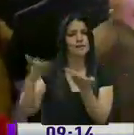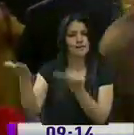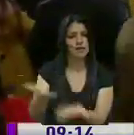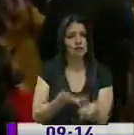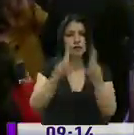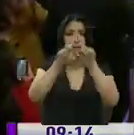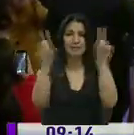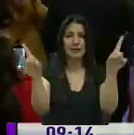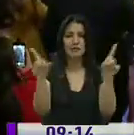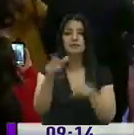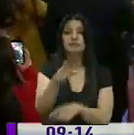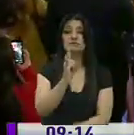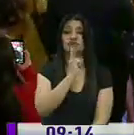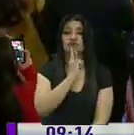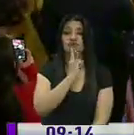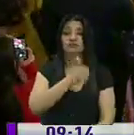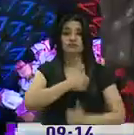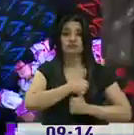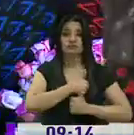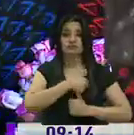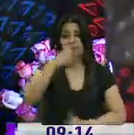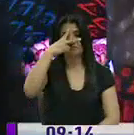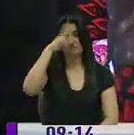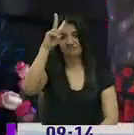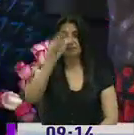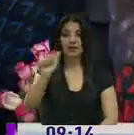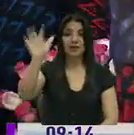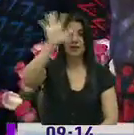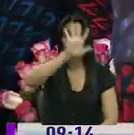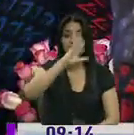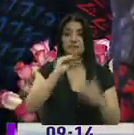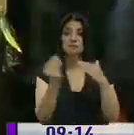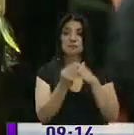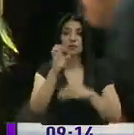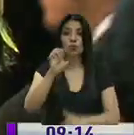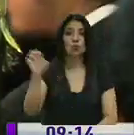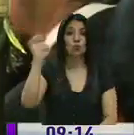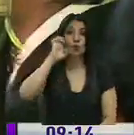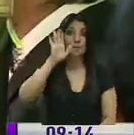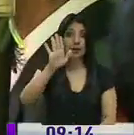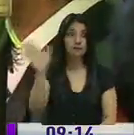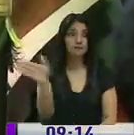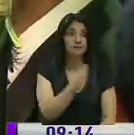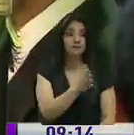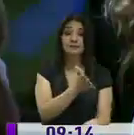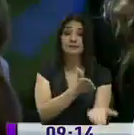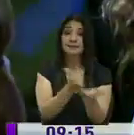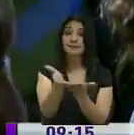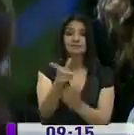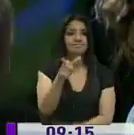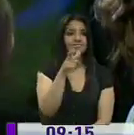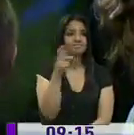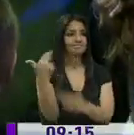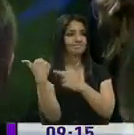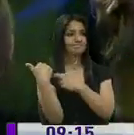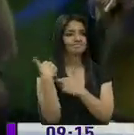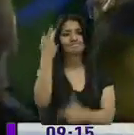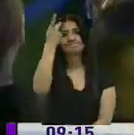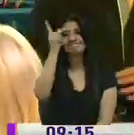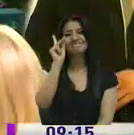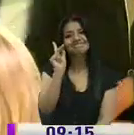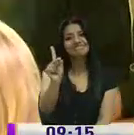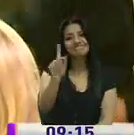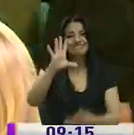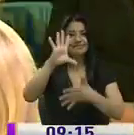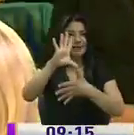incentivos de eeuu méxico- asia pacífico y europa mientras que los proveedores son responsables de la toma de decisiones de